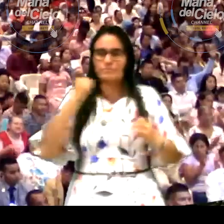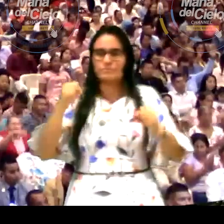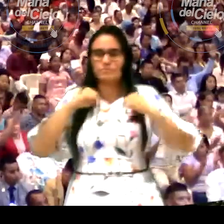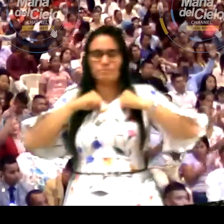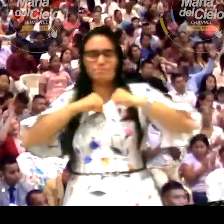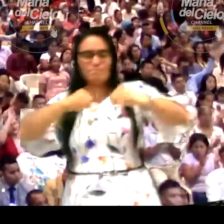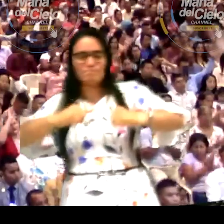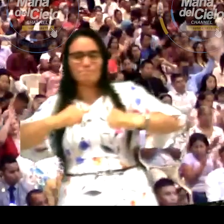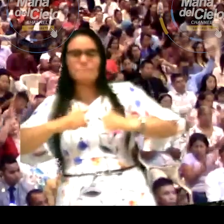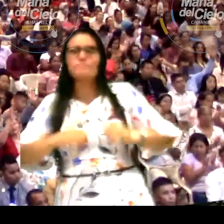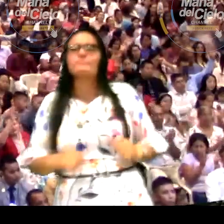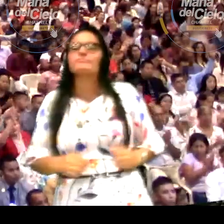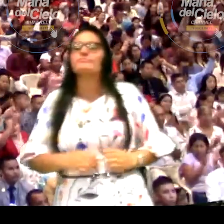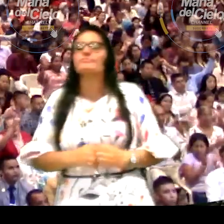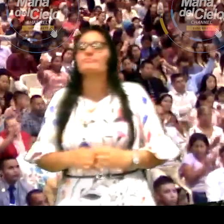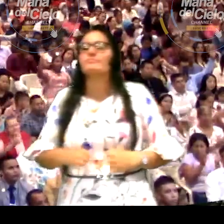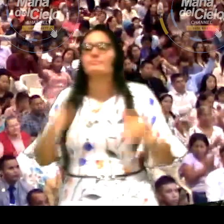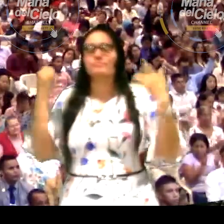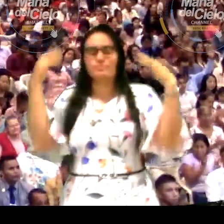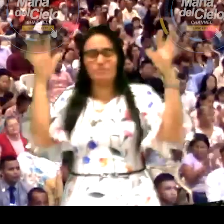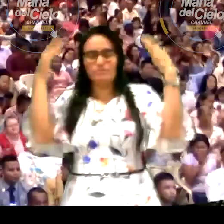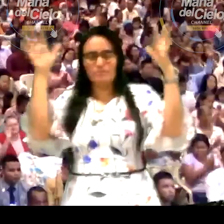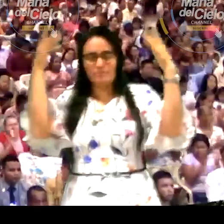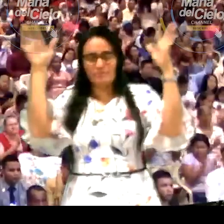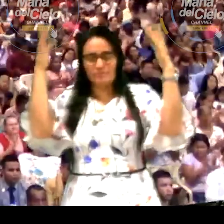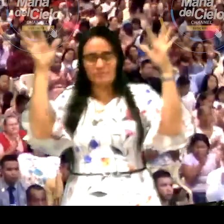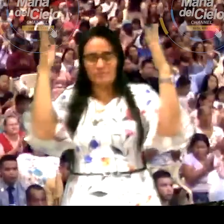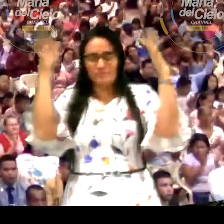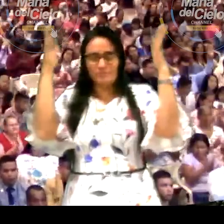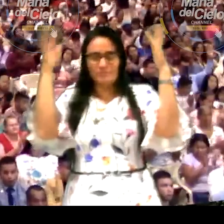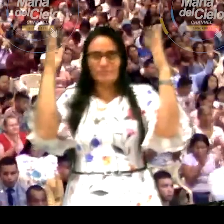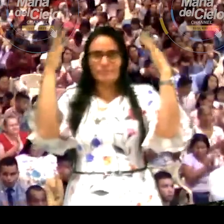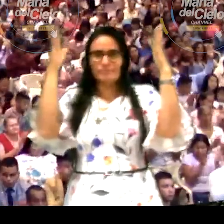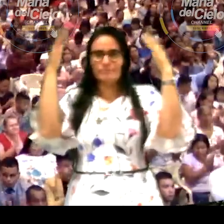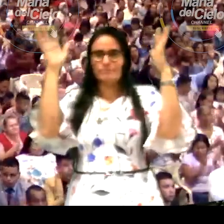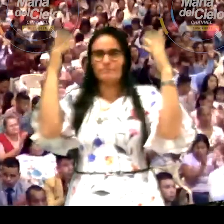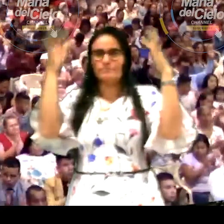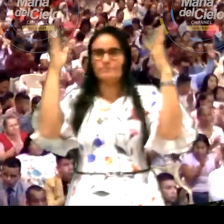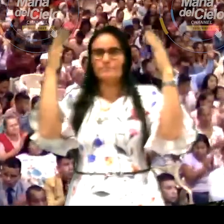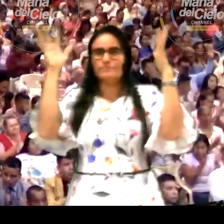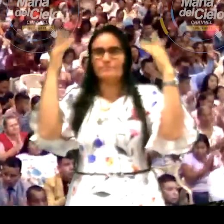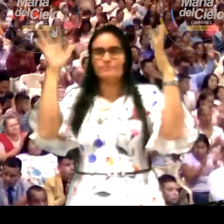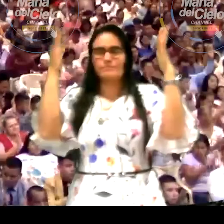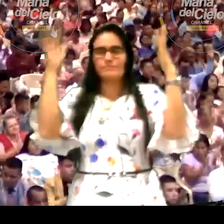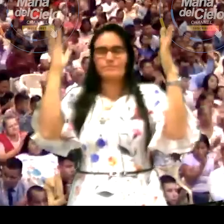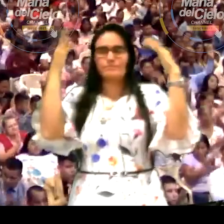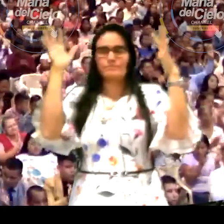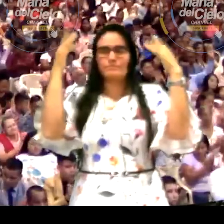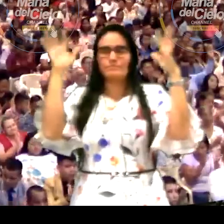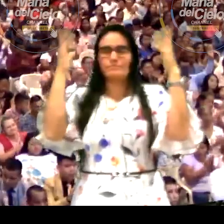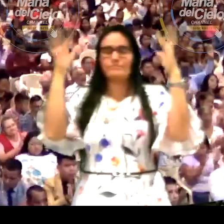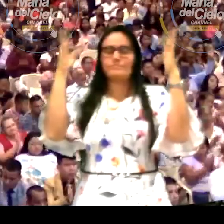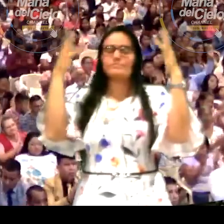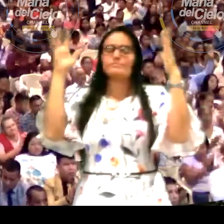posible. Dale un aplauso fuerte al Señor Jesucristo en esta hora. Aleluya.